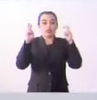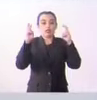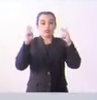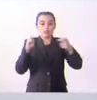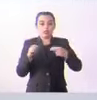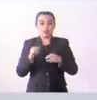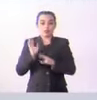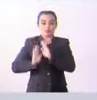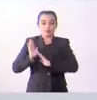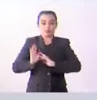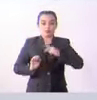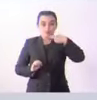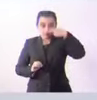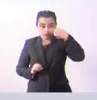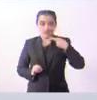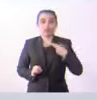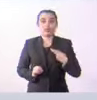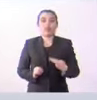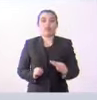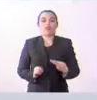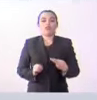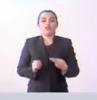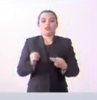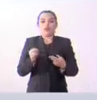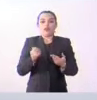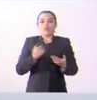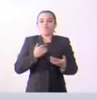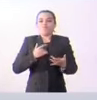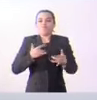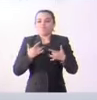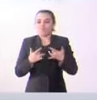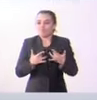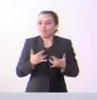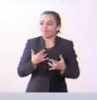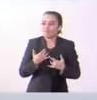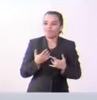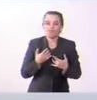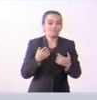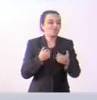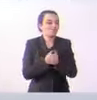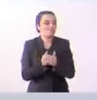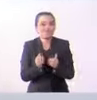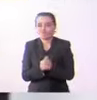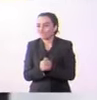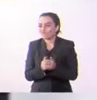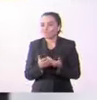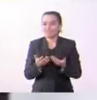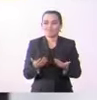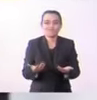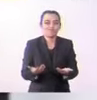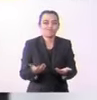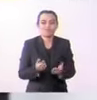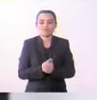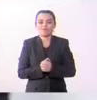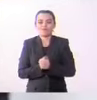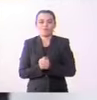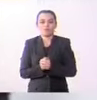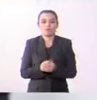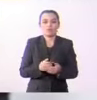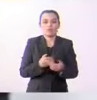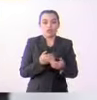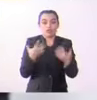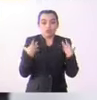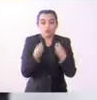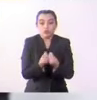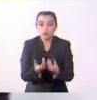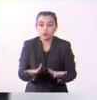realistas son esas temáticas que agobian a las personas en una sociedad, en una época determinada. También tenemos una